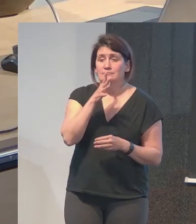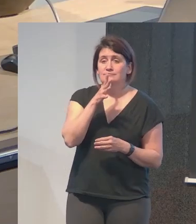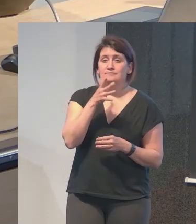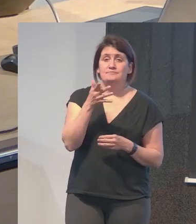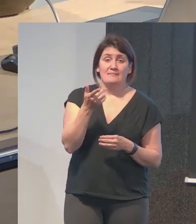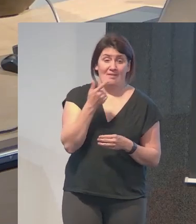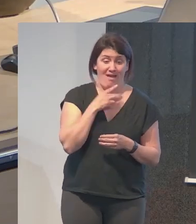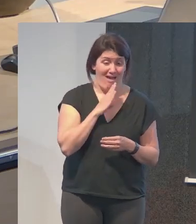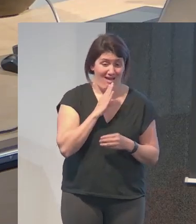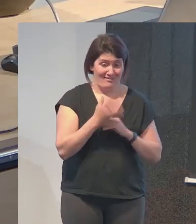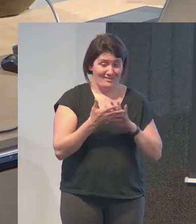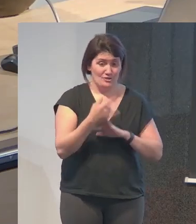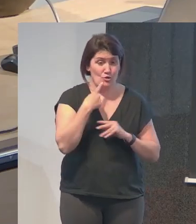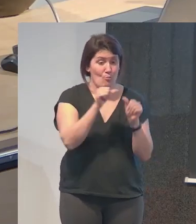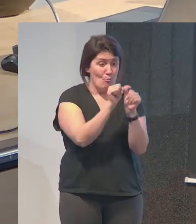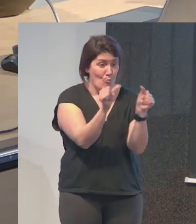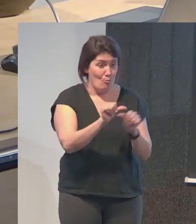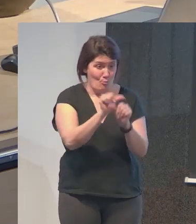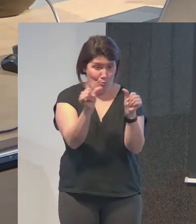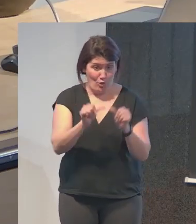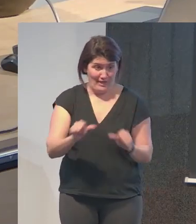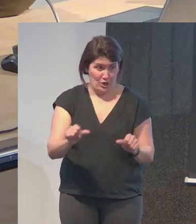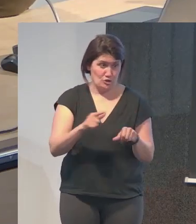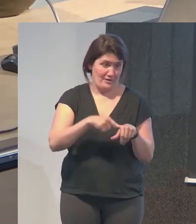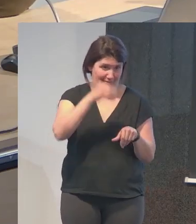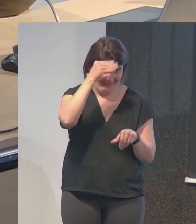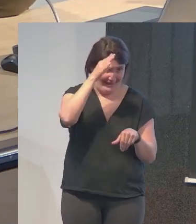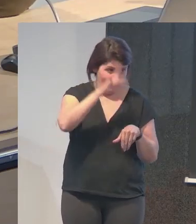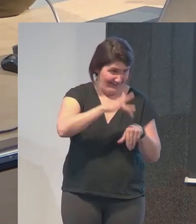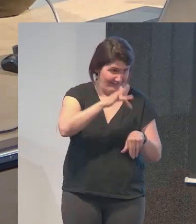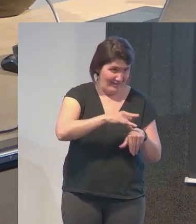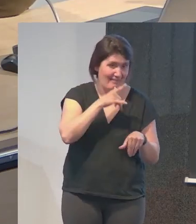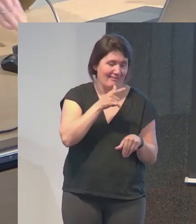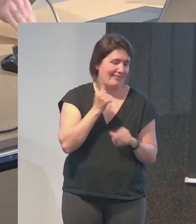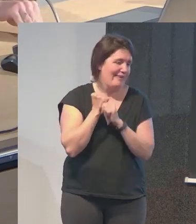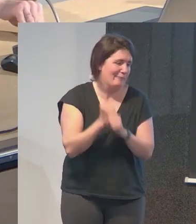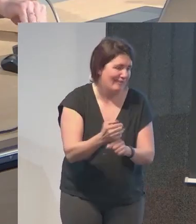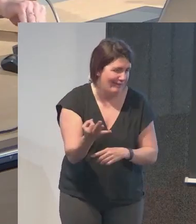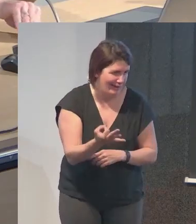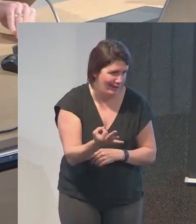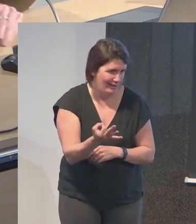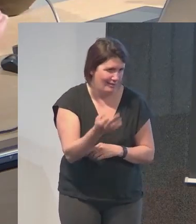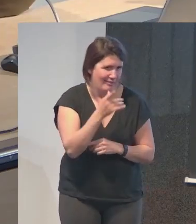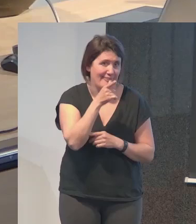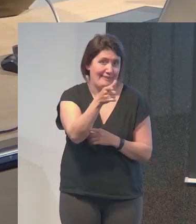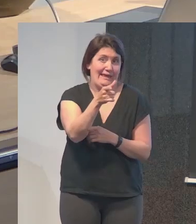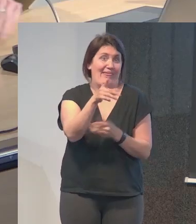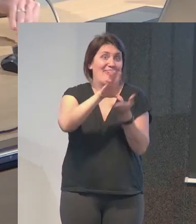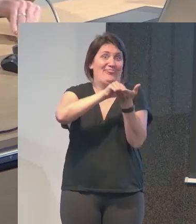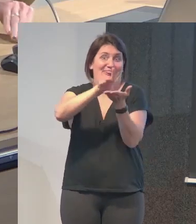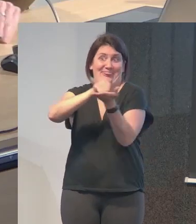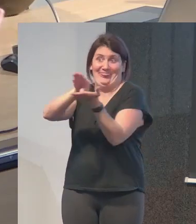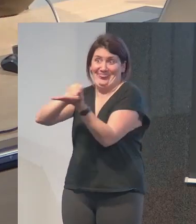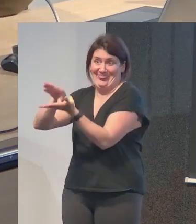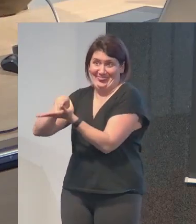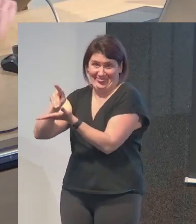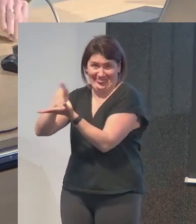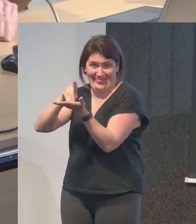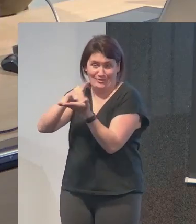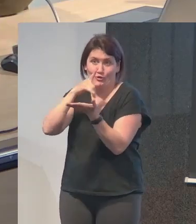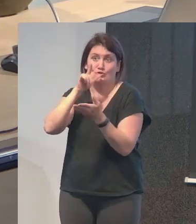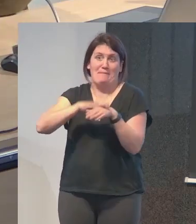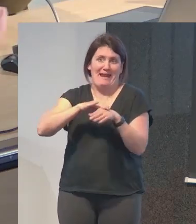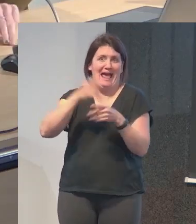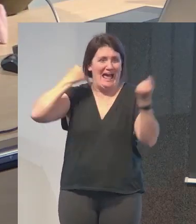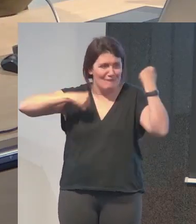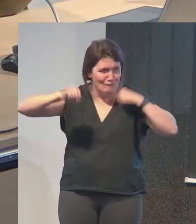Como he comentado antes, los modelos de inteligencia artificial dependen totalmente de los datos que reciben para